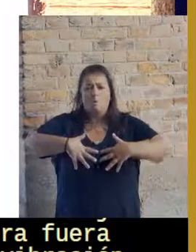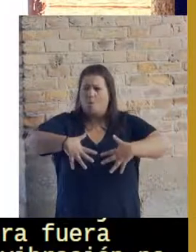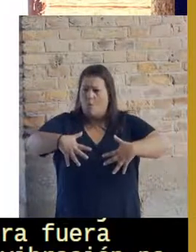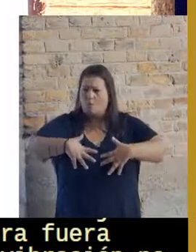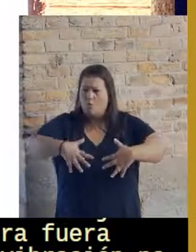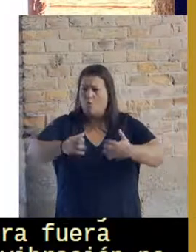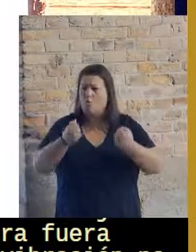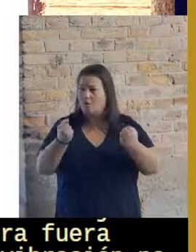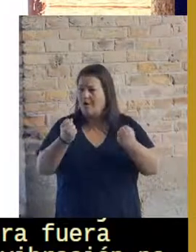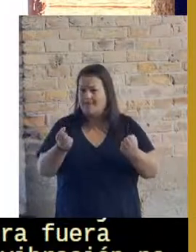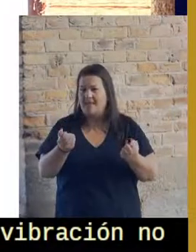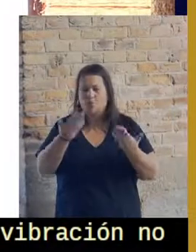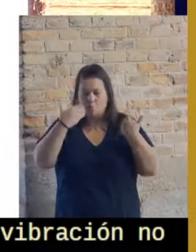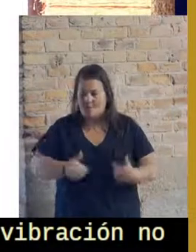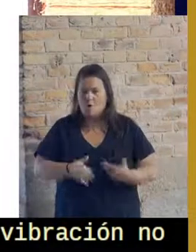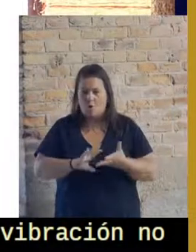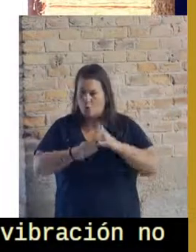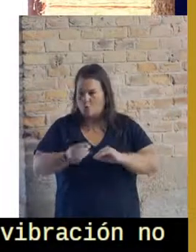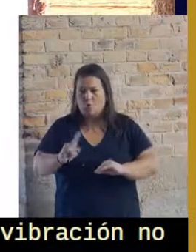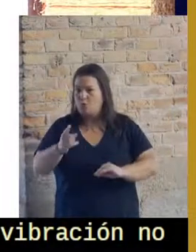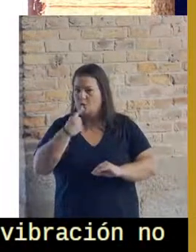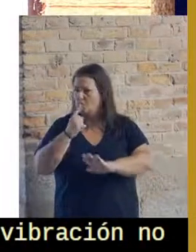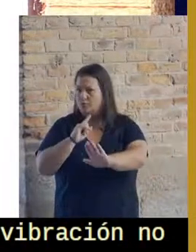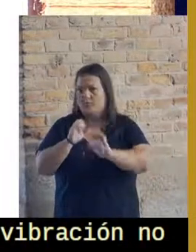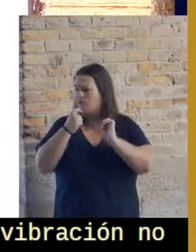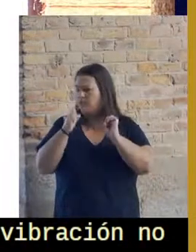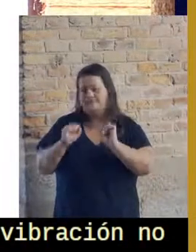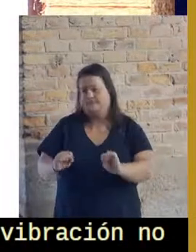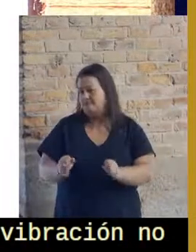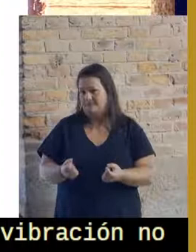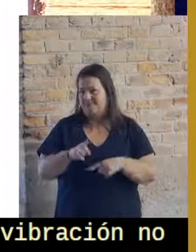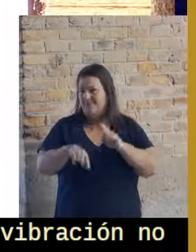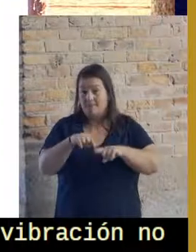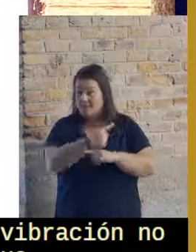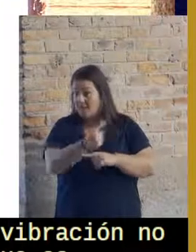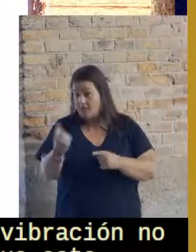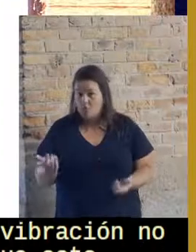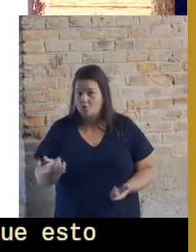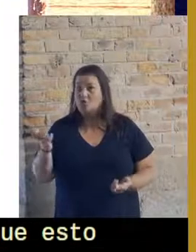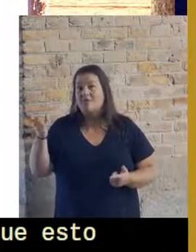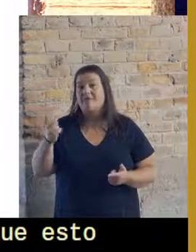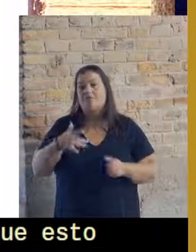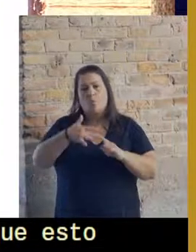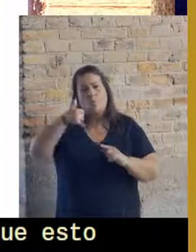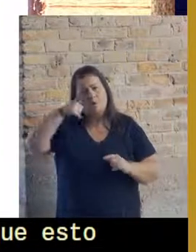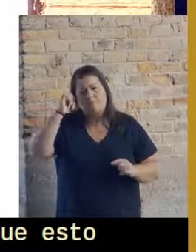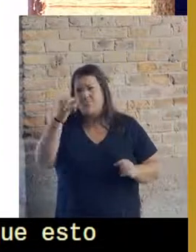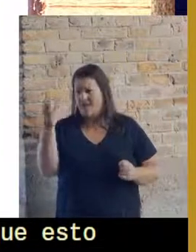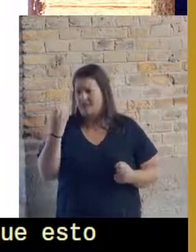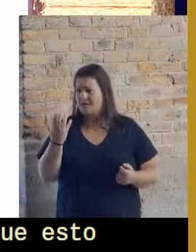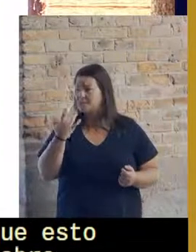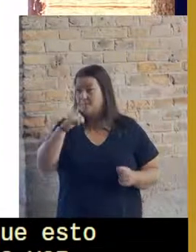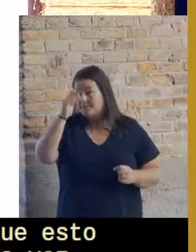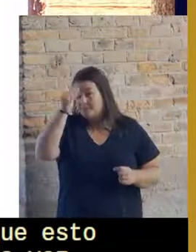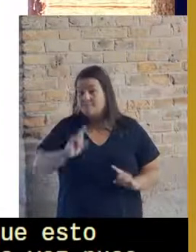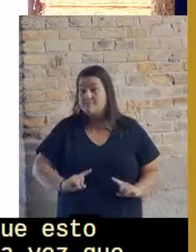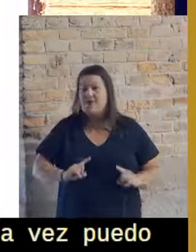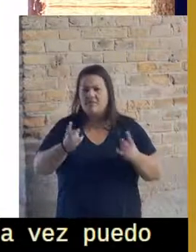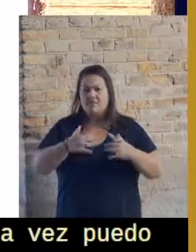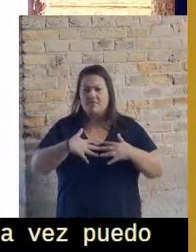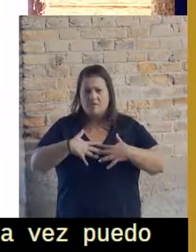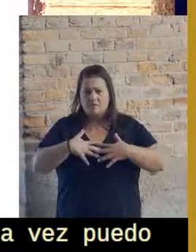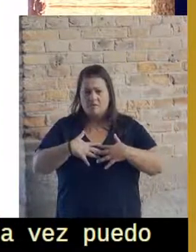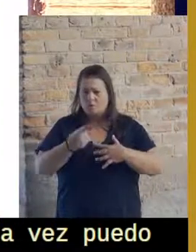no su cuerpo no dijo que no y fue un rechazo O sea que esto también te tienes que atrever yo creo que primera vez pues empezará